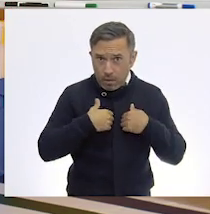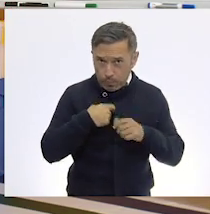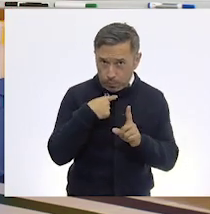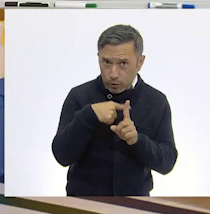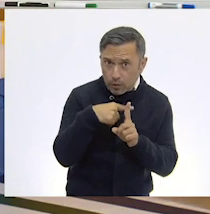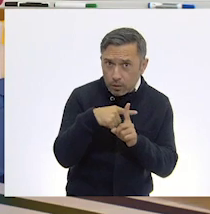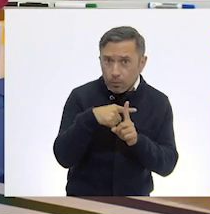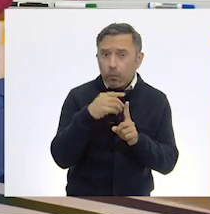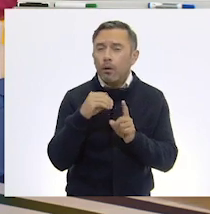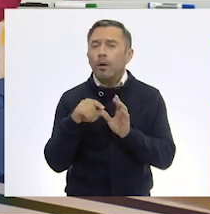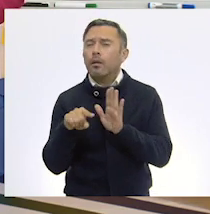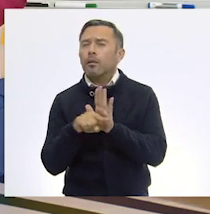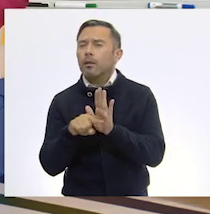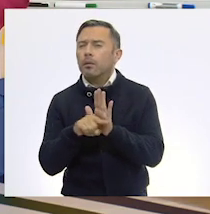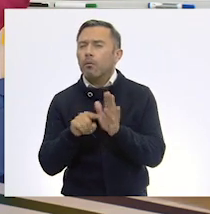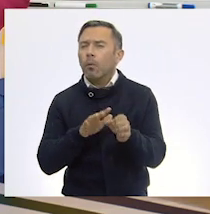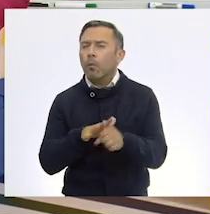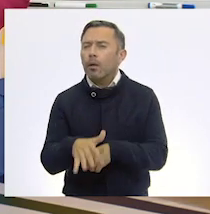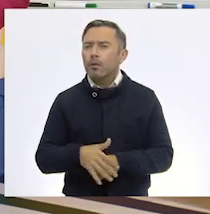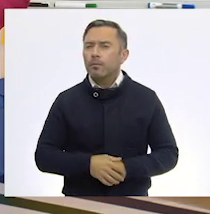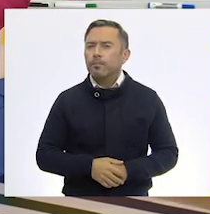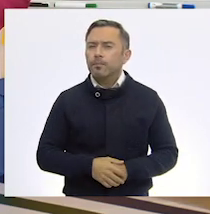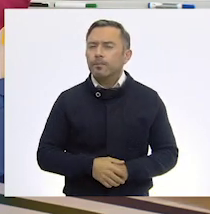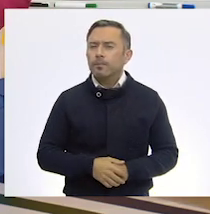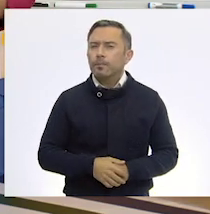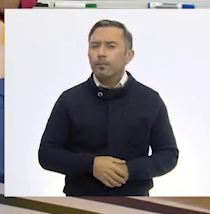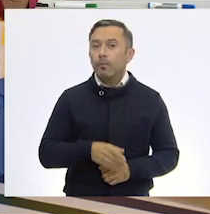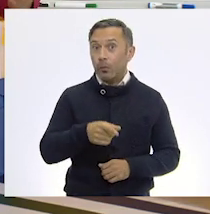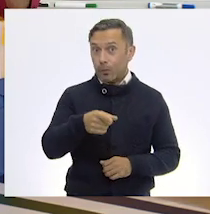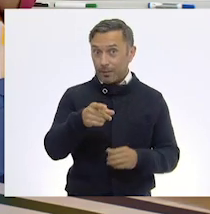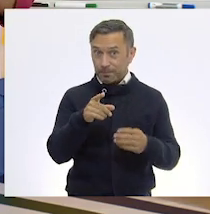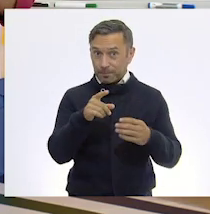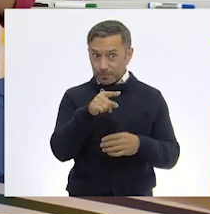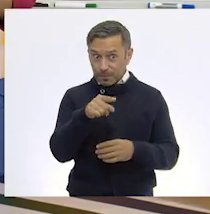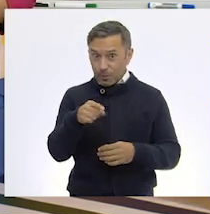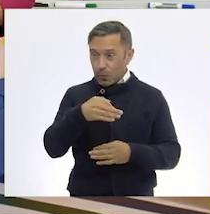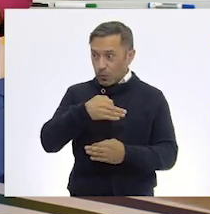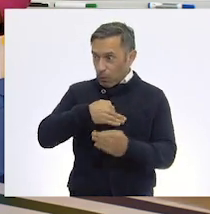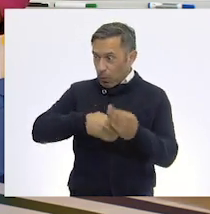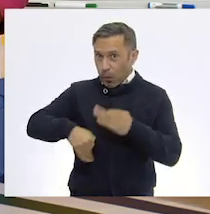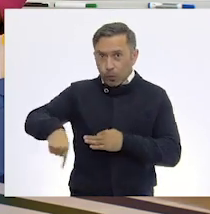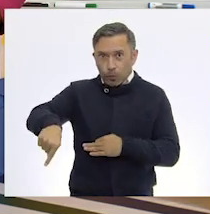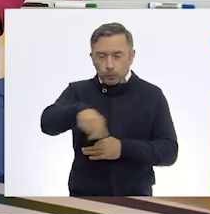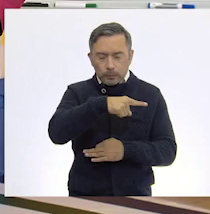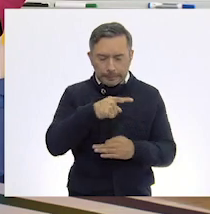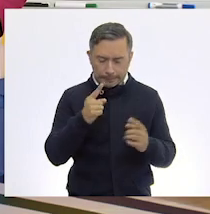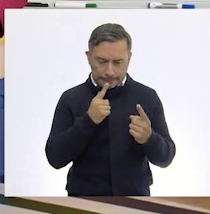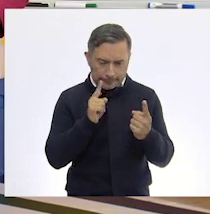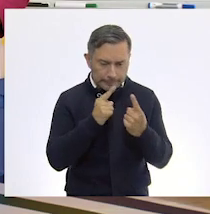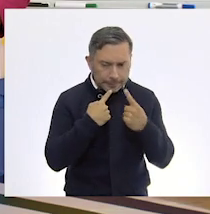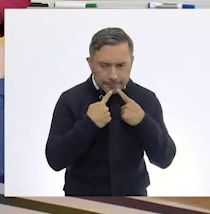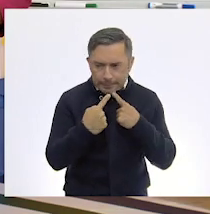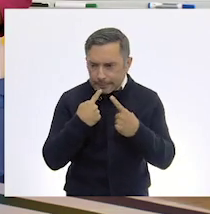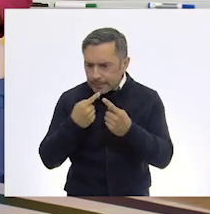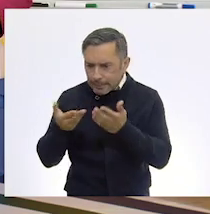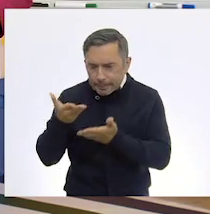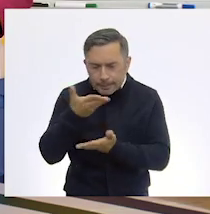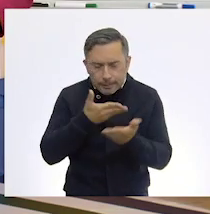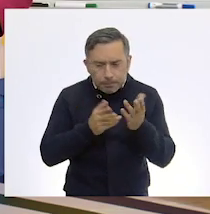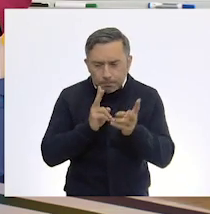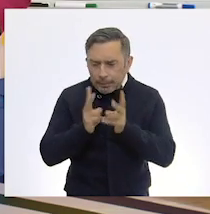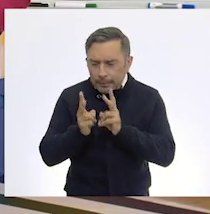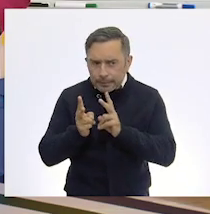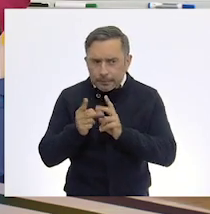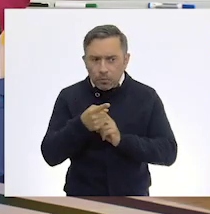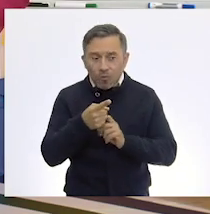negativo? ¿Cuáles soluciones podemos encontrar entre todos para evitar efectos o